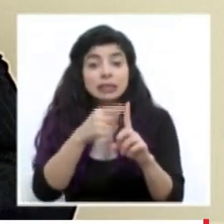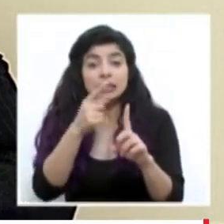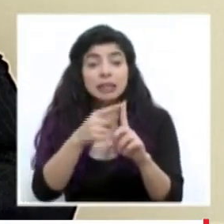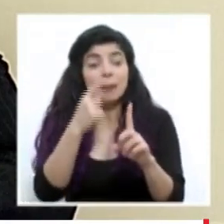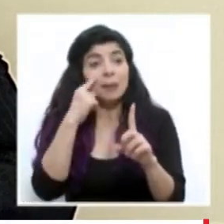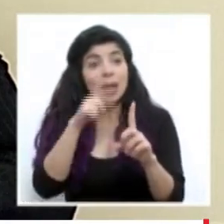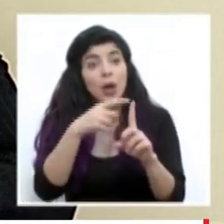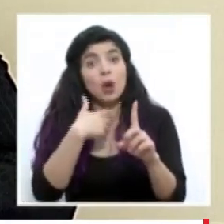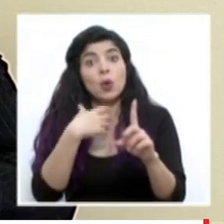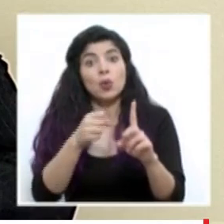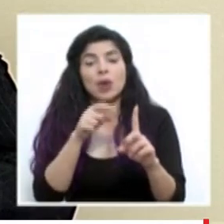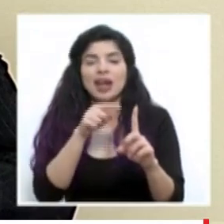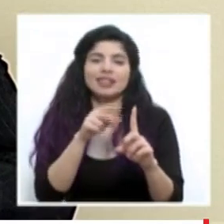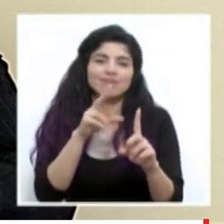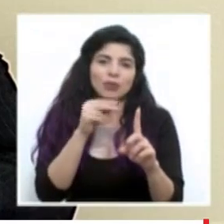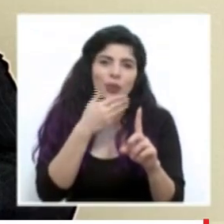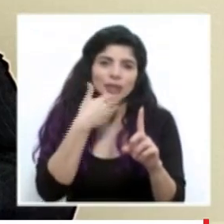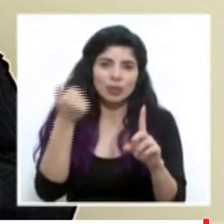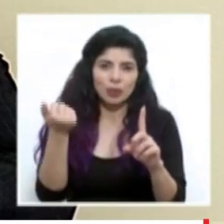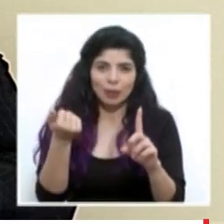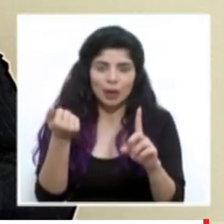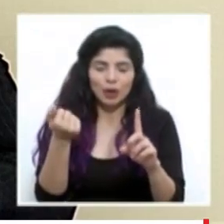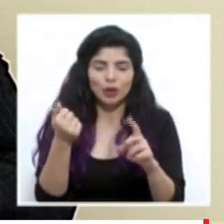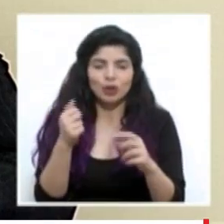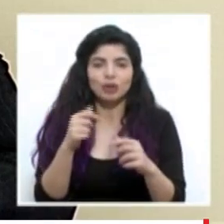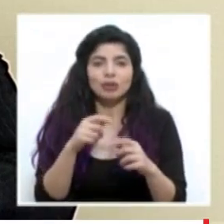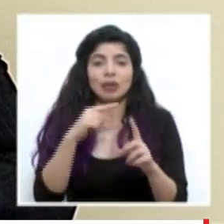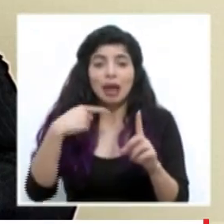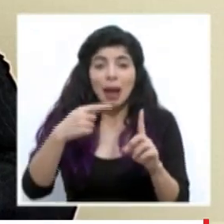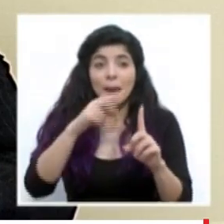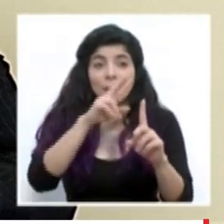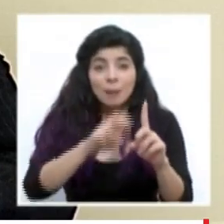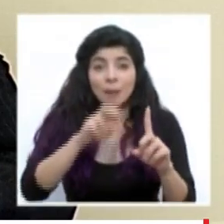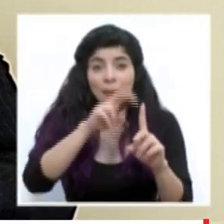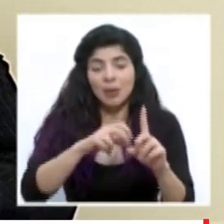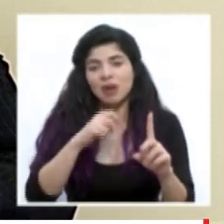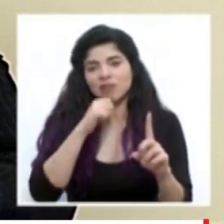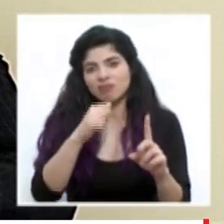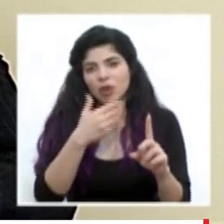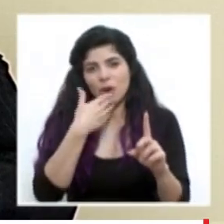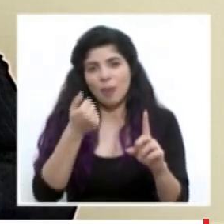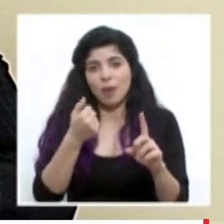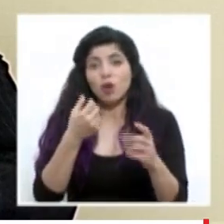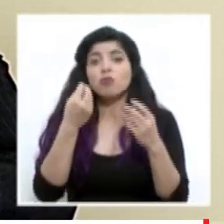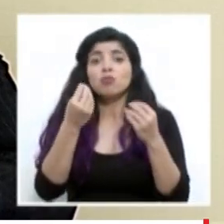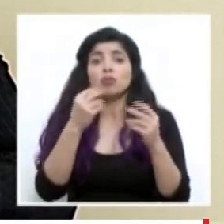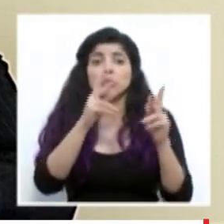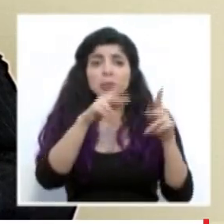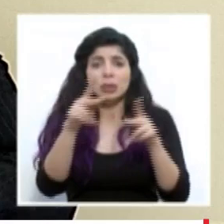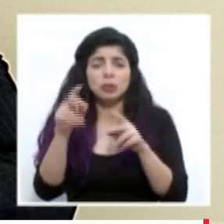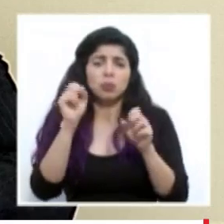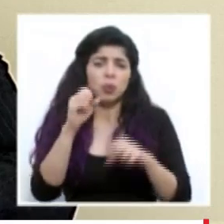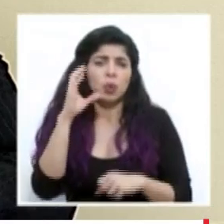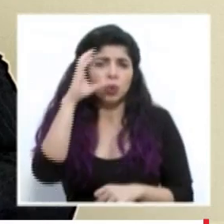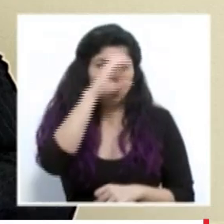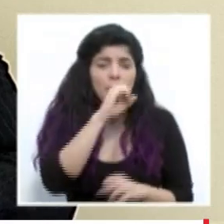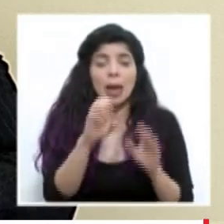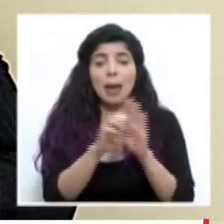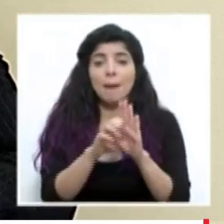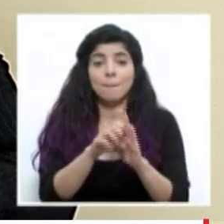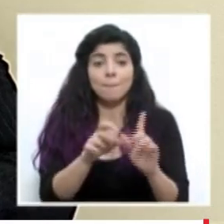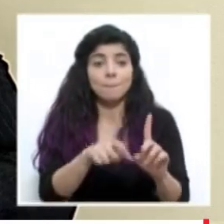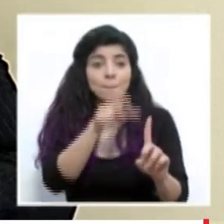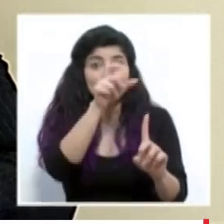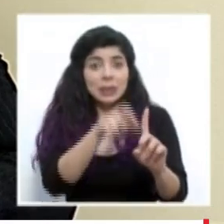de alta no es lo más indicado. Entonces, hay muchos asuntos que se pueden contemplar a la hora de que una